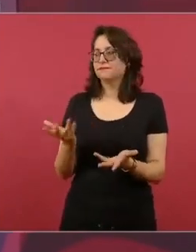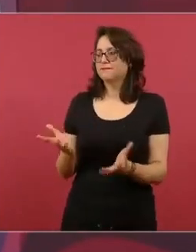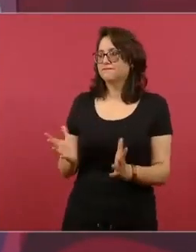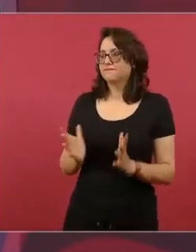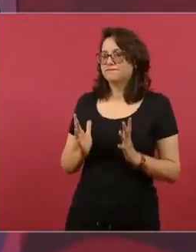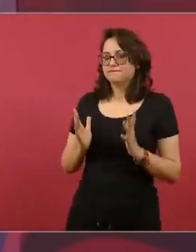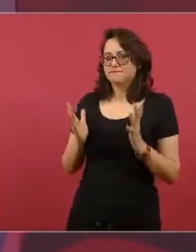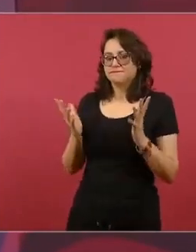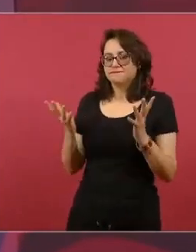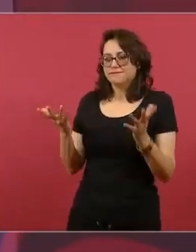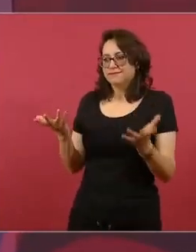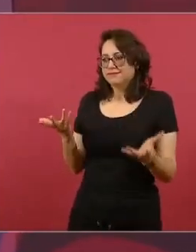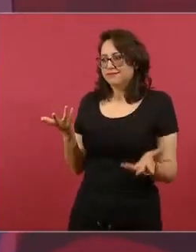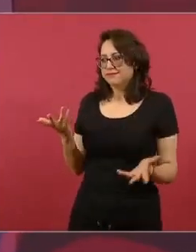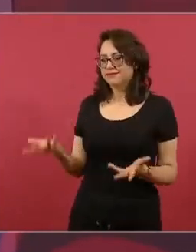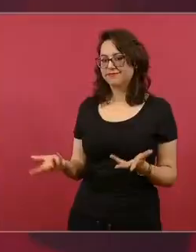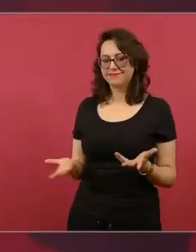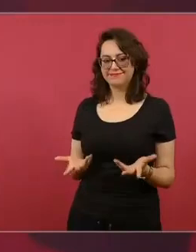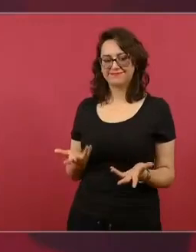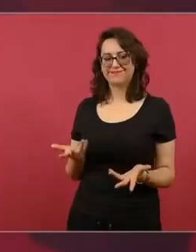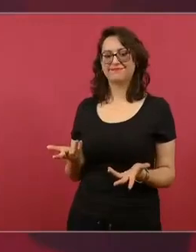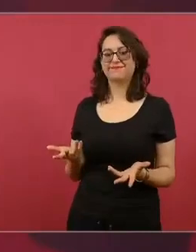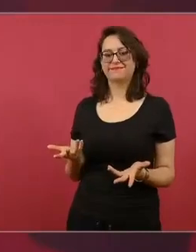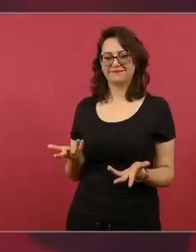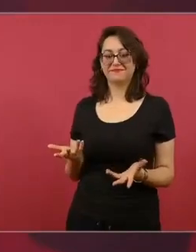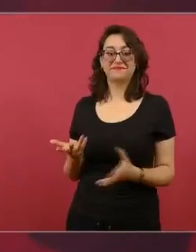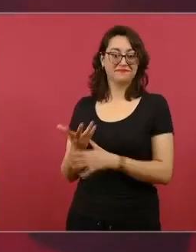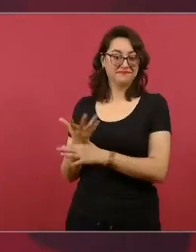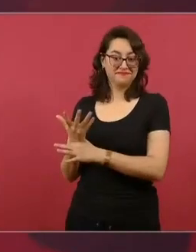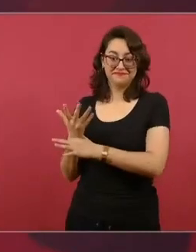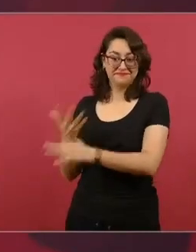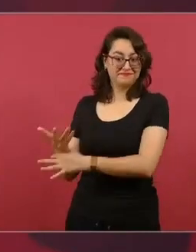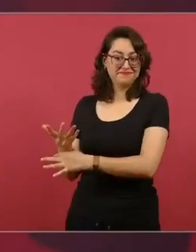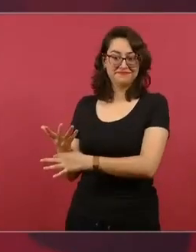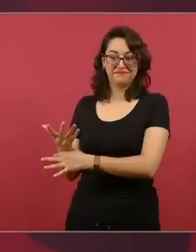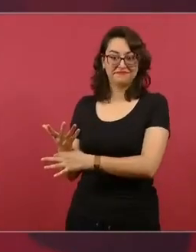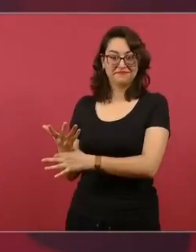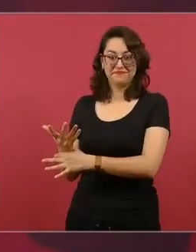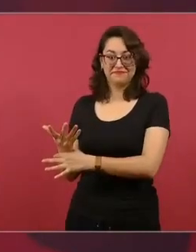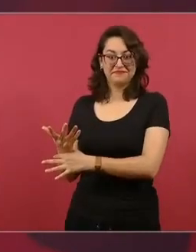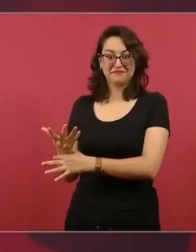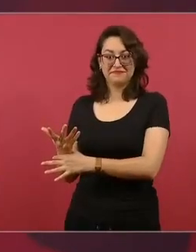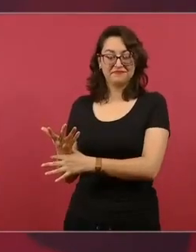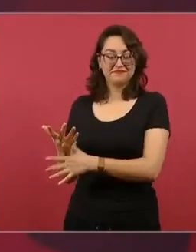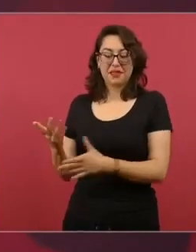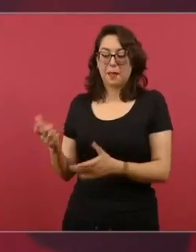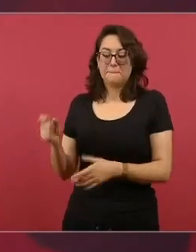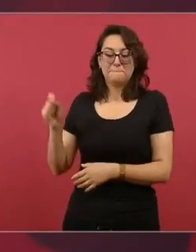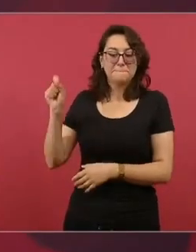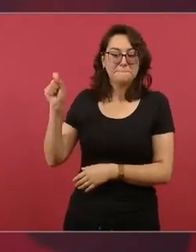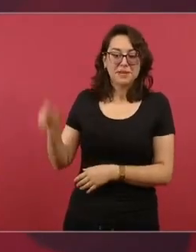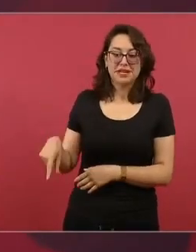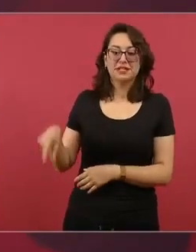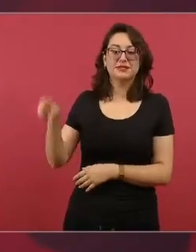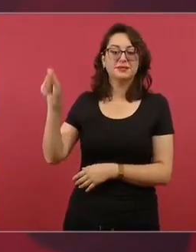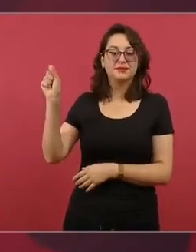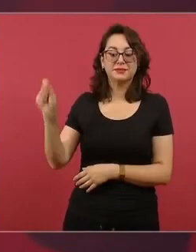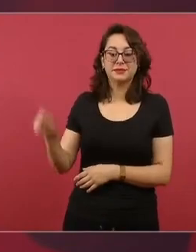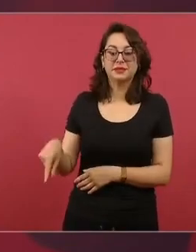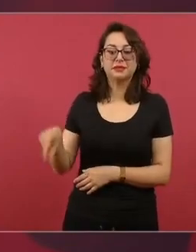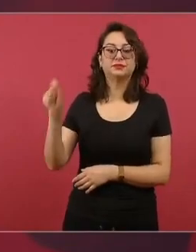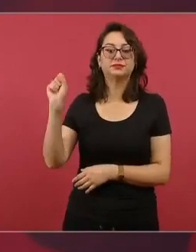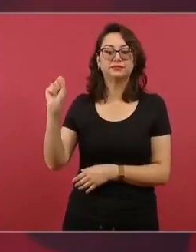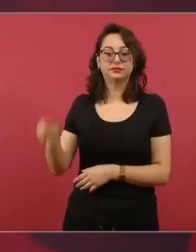sosteniendo lo mismo que sostenían en ese entonces y siguen sosteniendo los